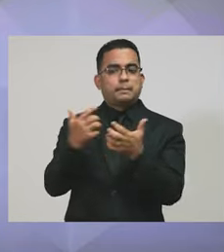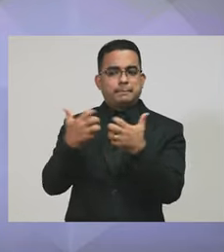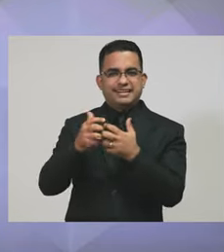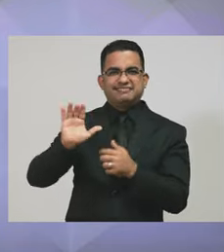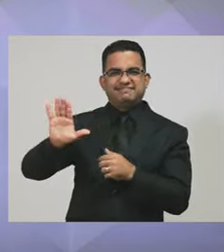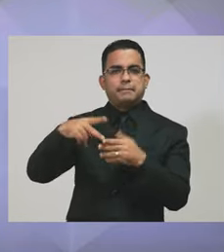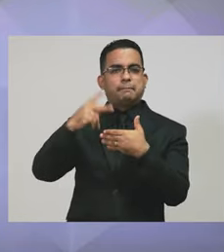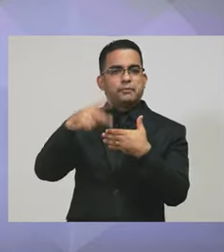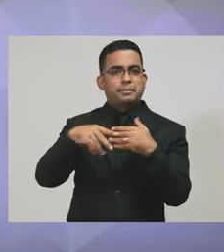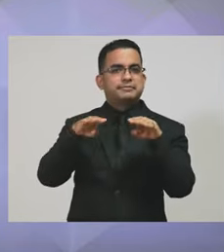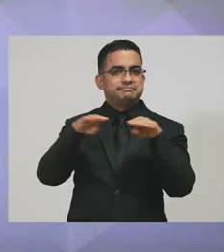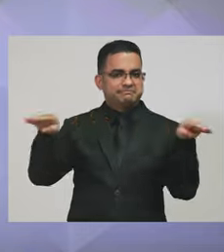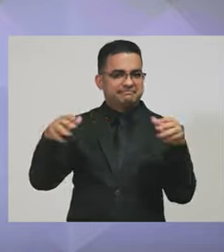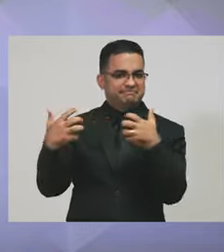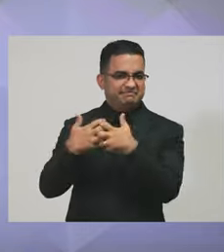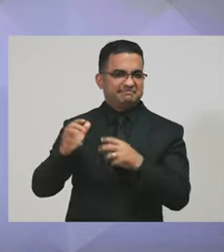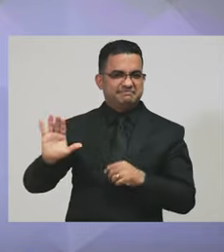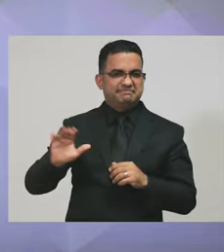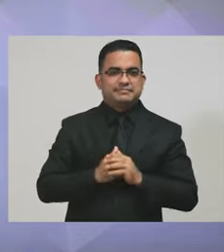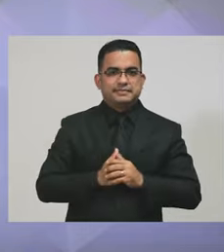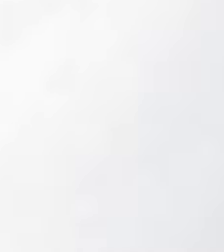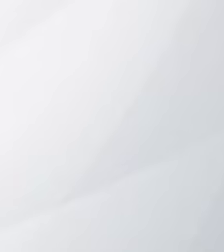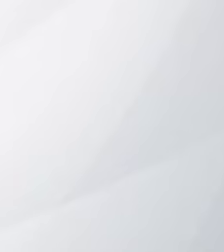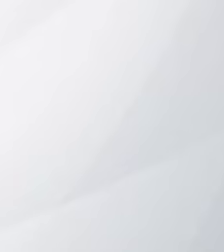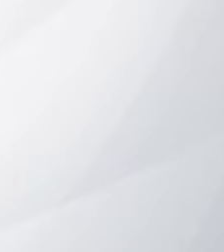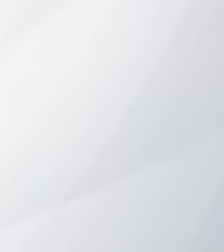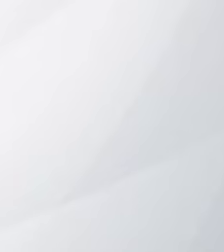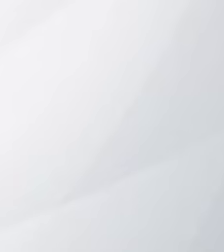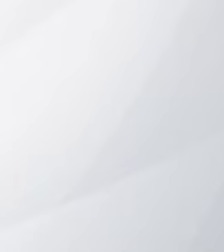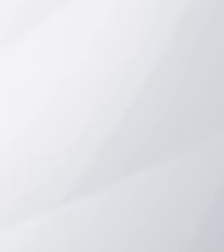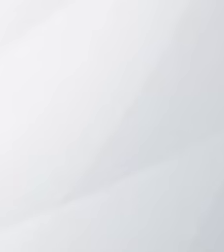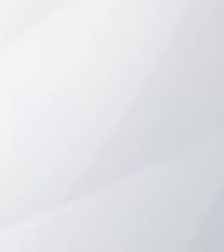graduados de los programas de nivel de grado de esa facultad